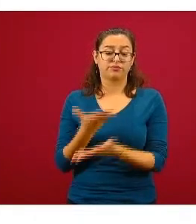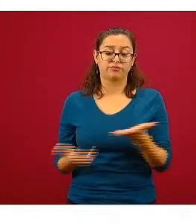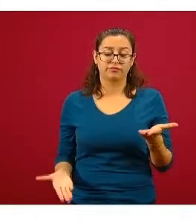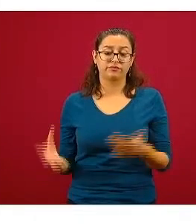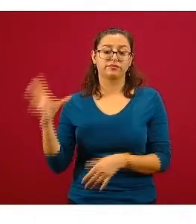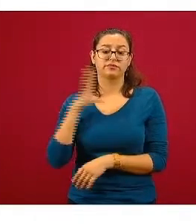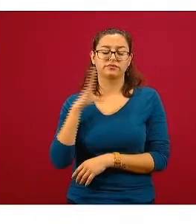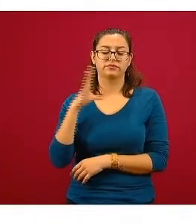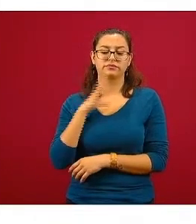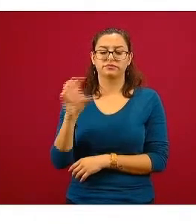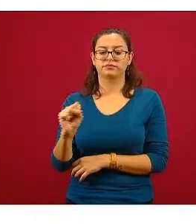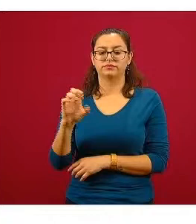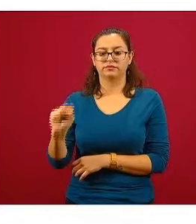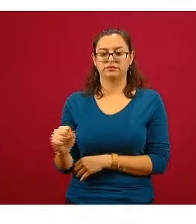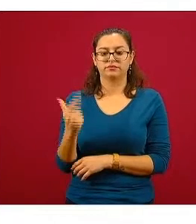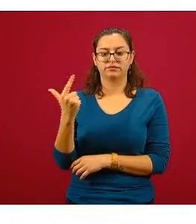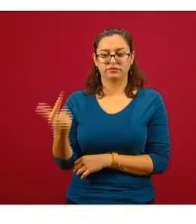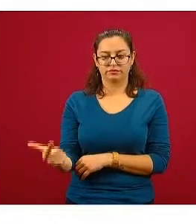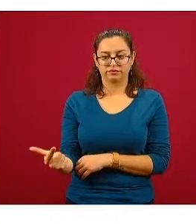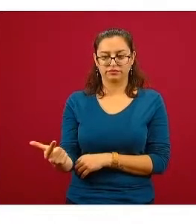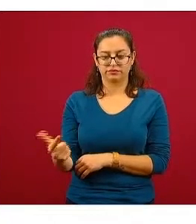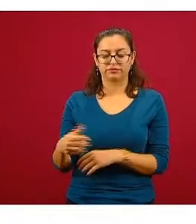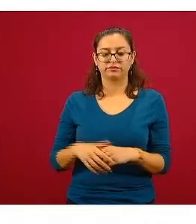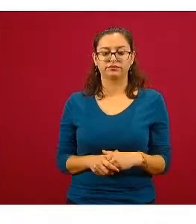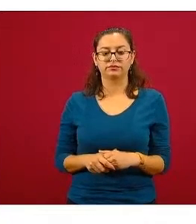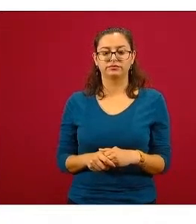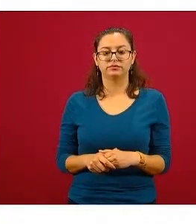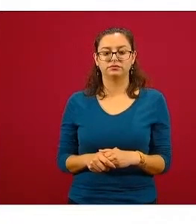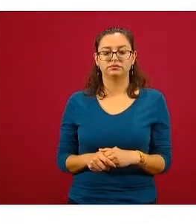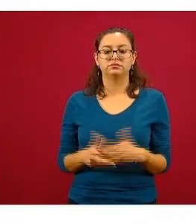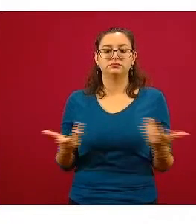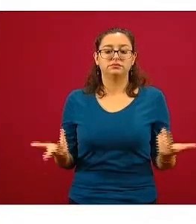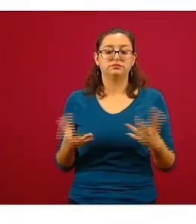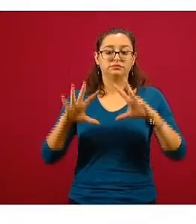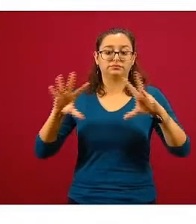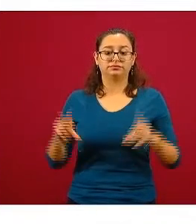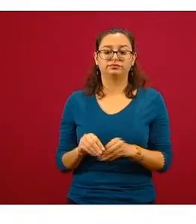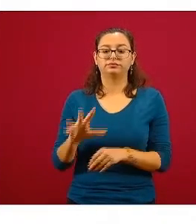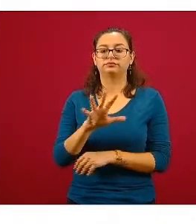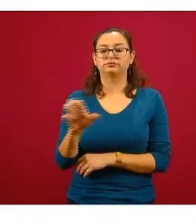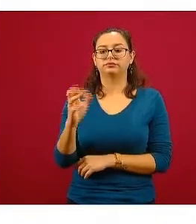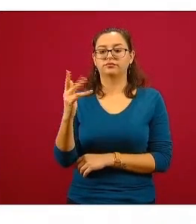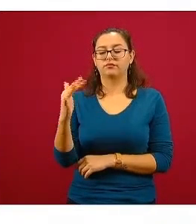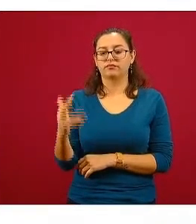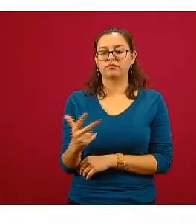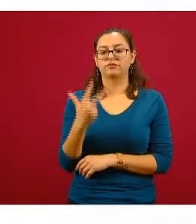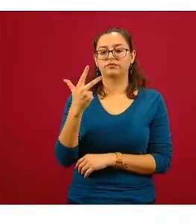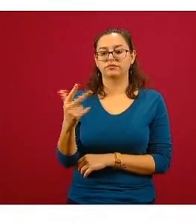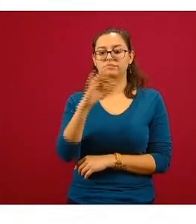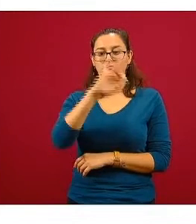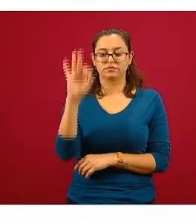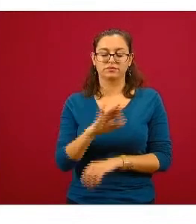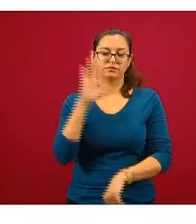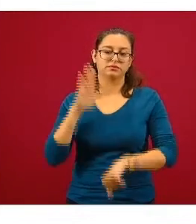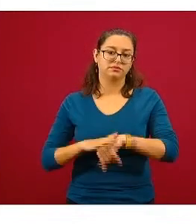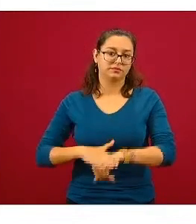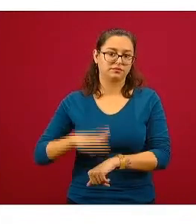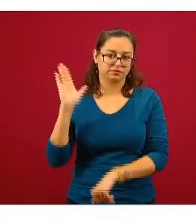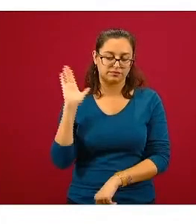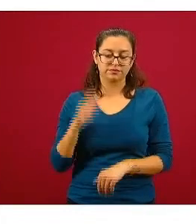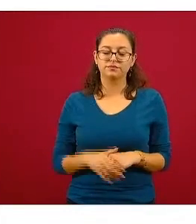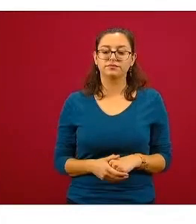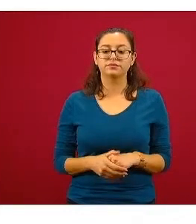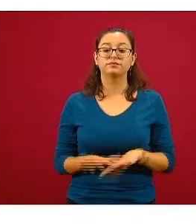actualmente tenemos 67 camas. Tuvimos un incremento de 558%. En